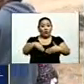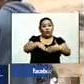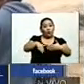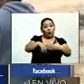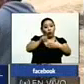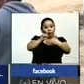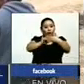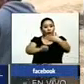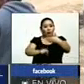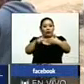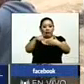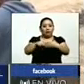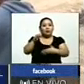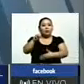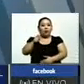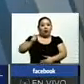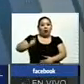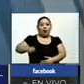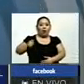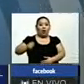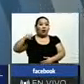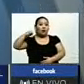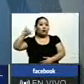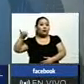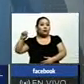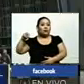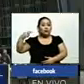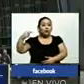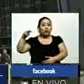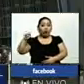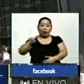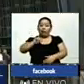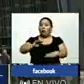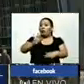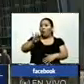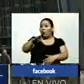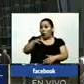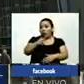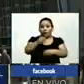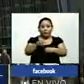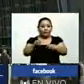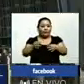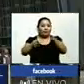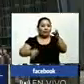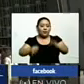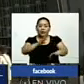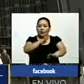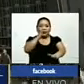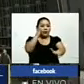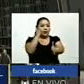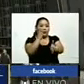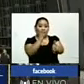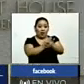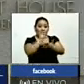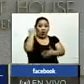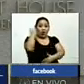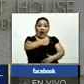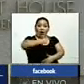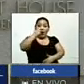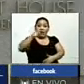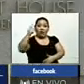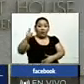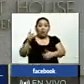Unidos. Este miércoles, el juez John Tiger del Tribunal del 14º Distrito de California bloqueó la norma que obligaba a los inmigrantes